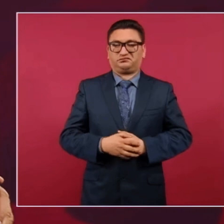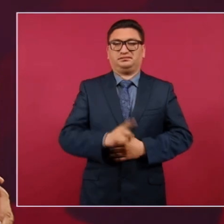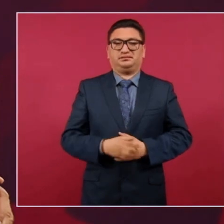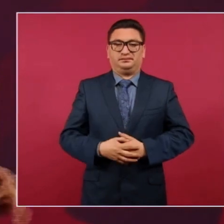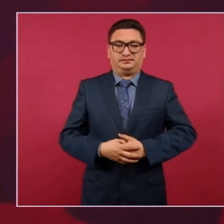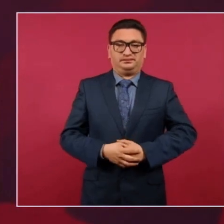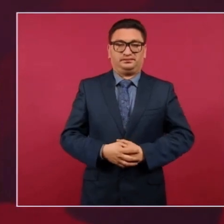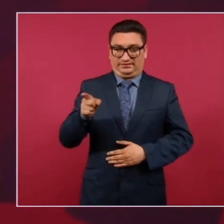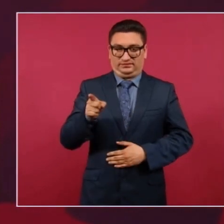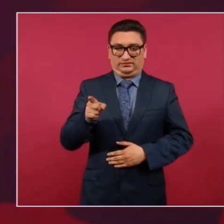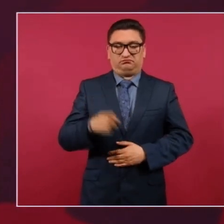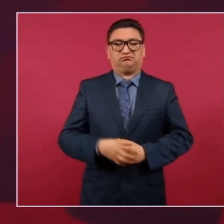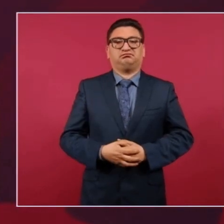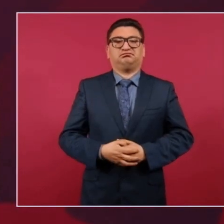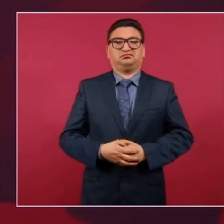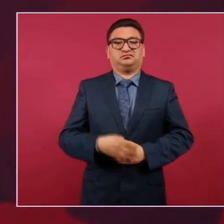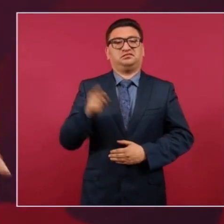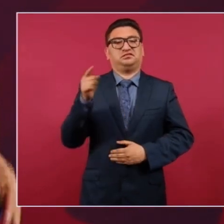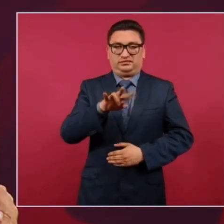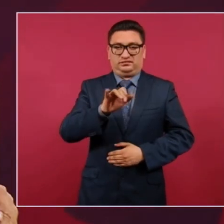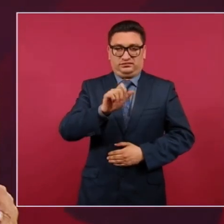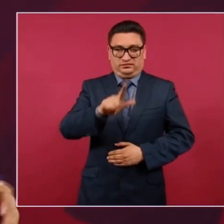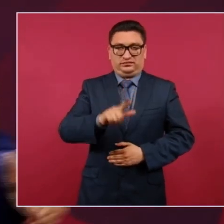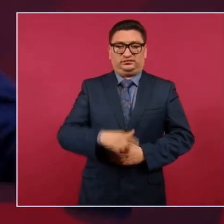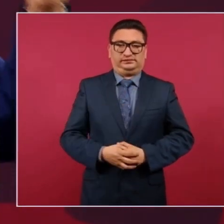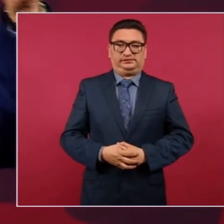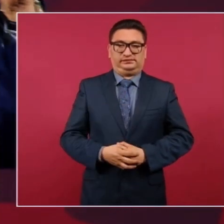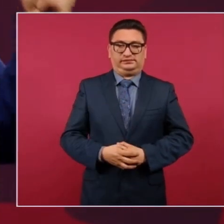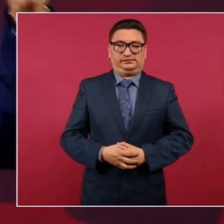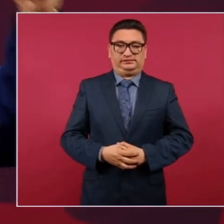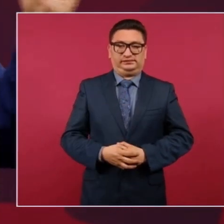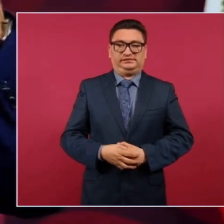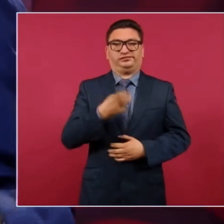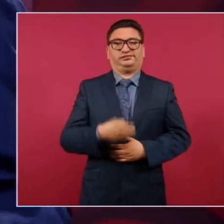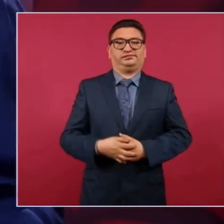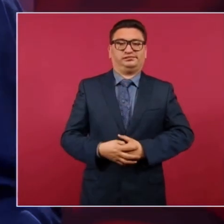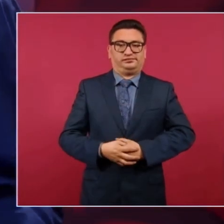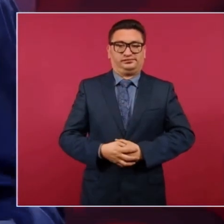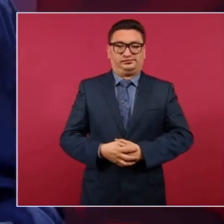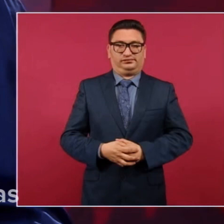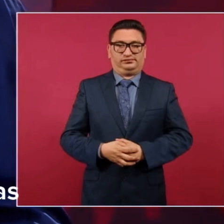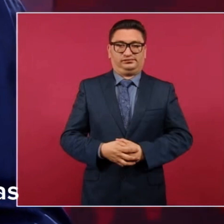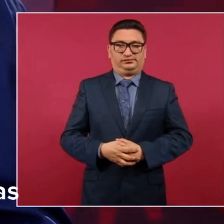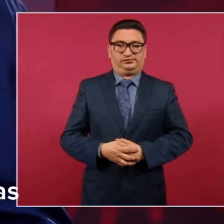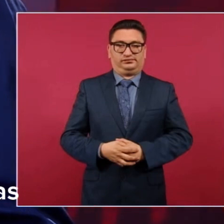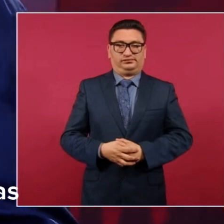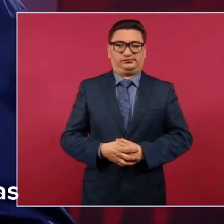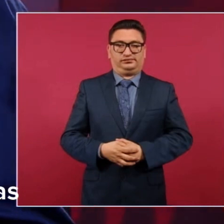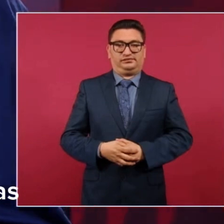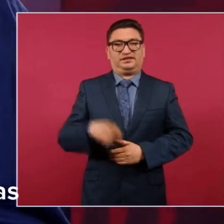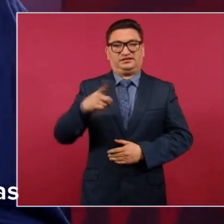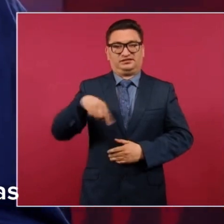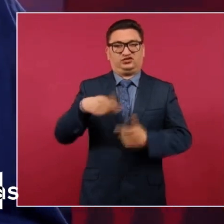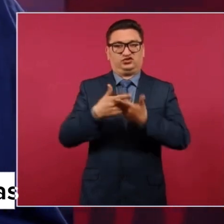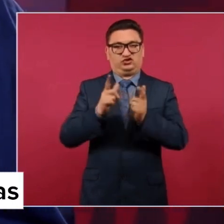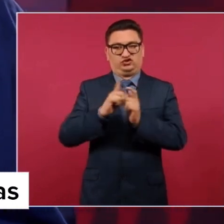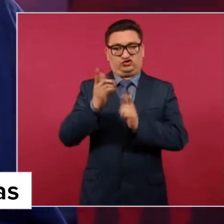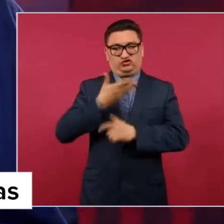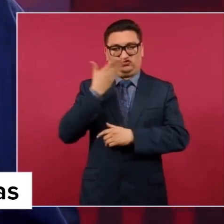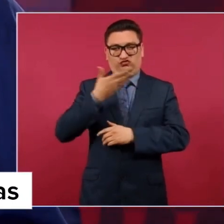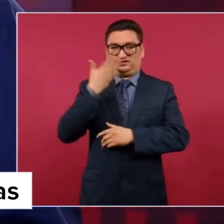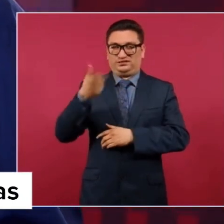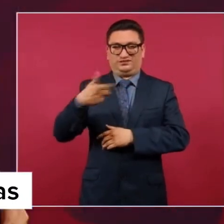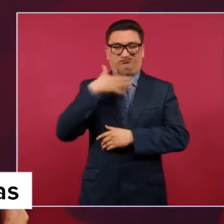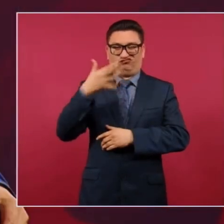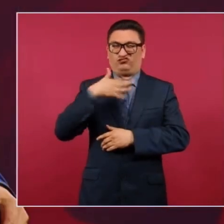equivoqué, ni con él ni con el general Sandoval. Y eso les puede a los conservadores corruptos